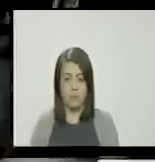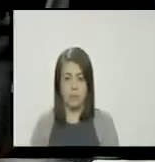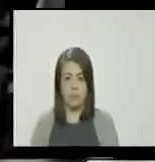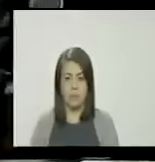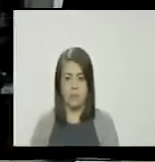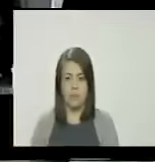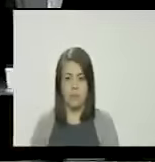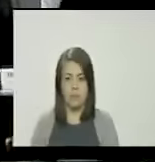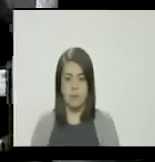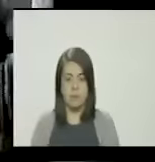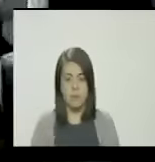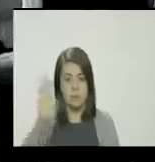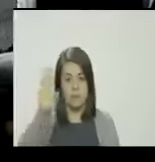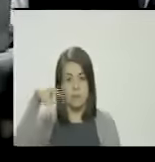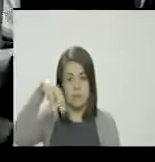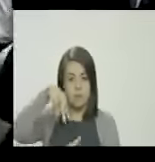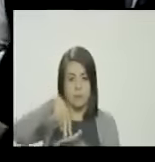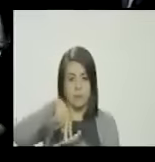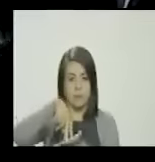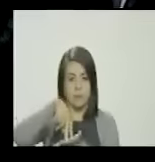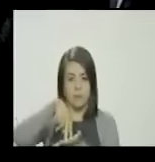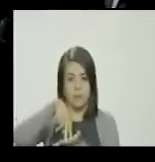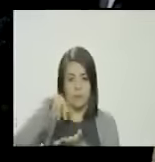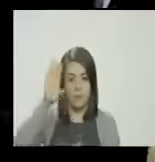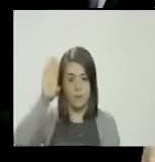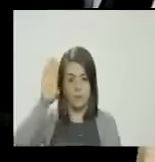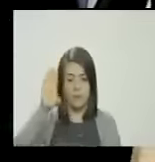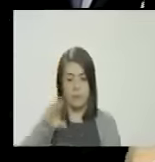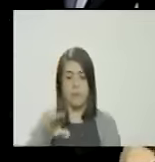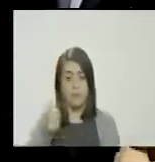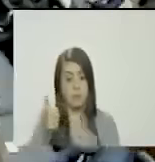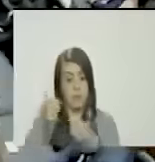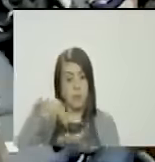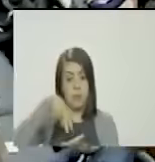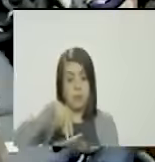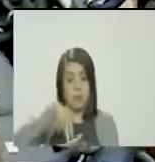Se paran cada vez que van a votar, diputados. Qué bueno.